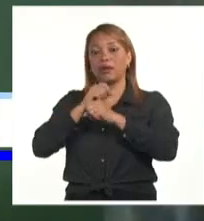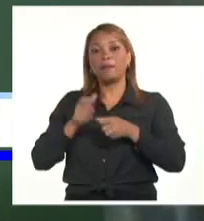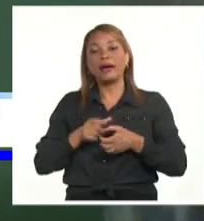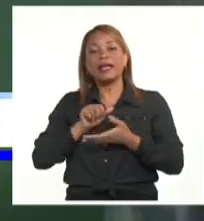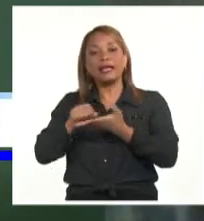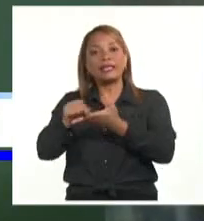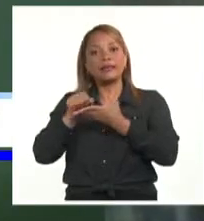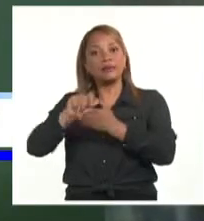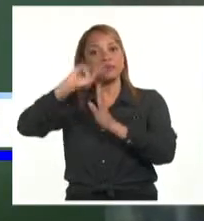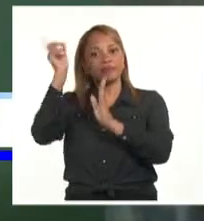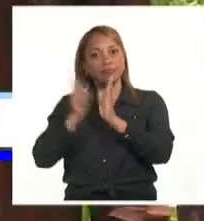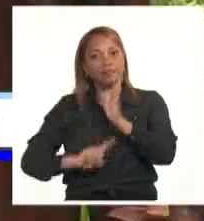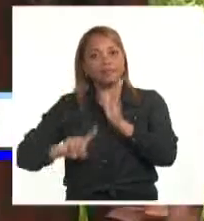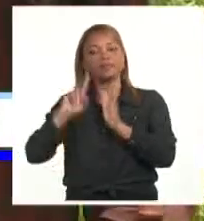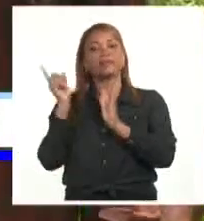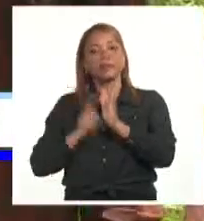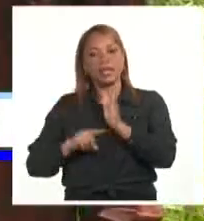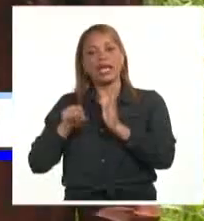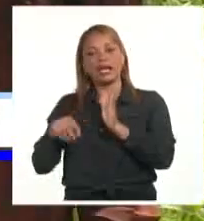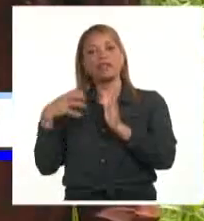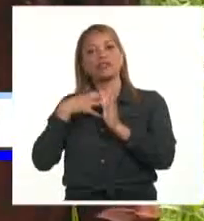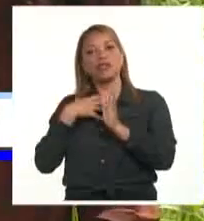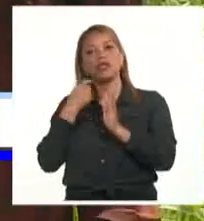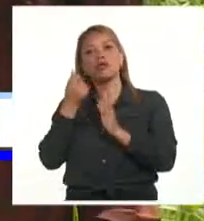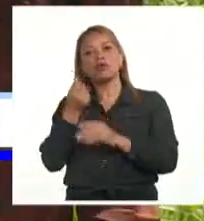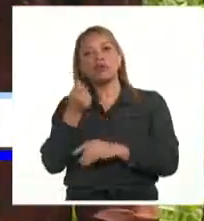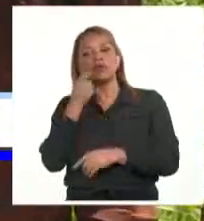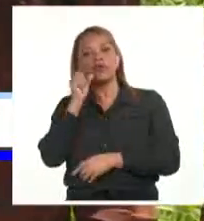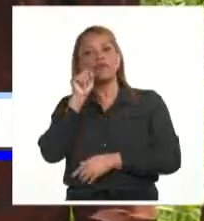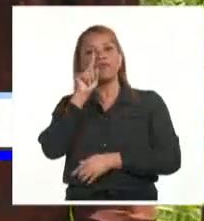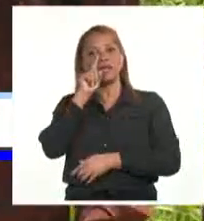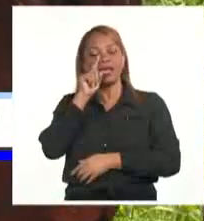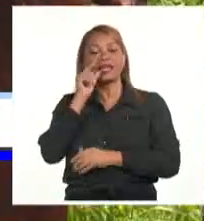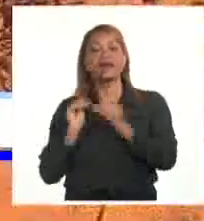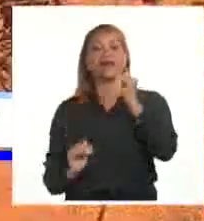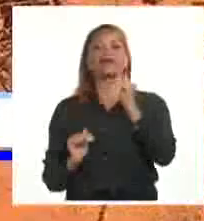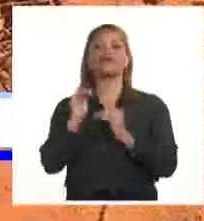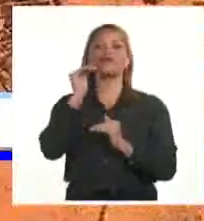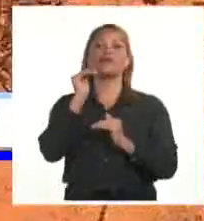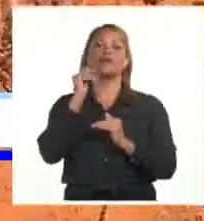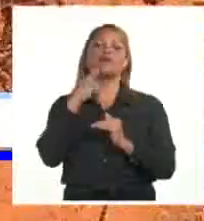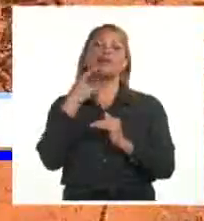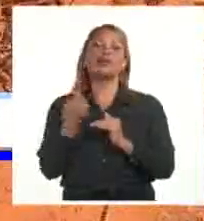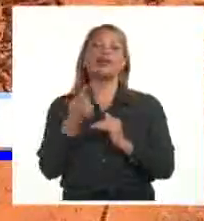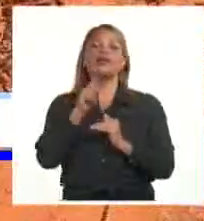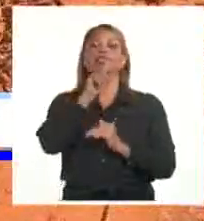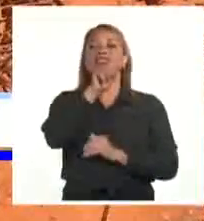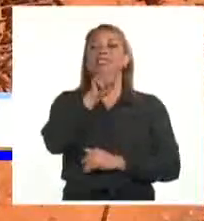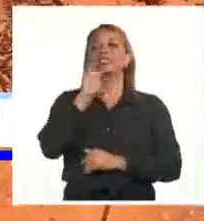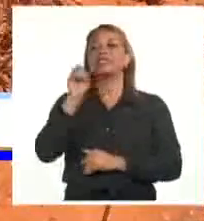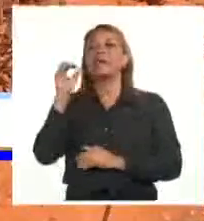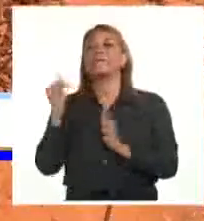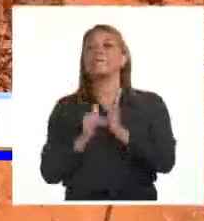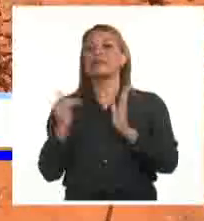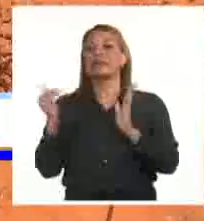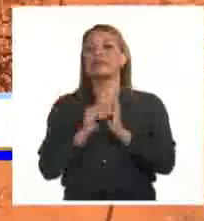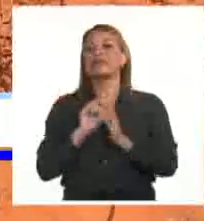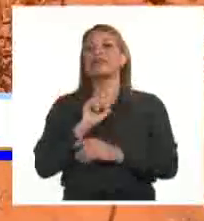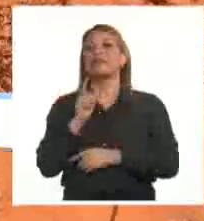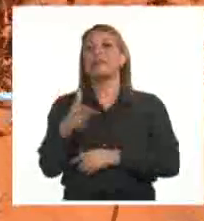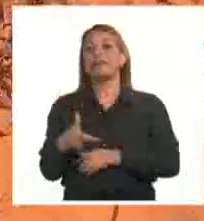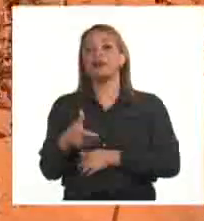de electricidad tendrá un costo final que superará los 100 millones de